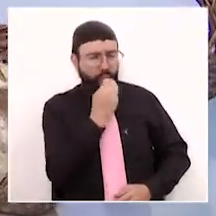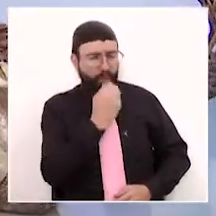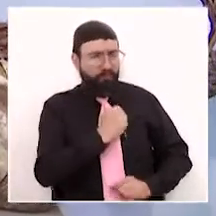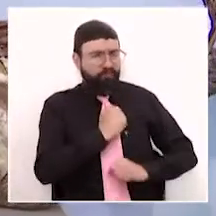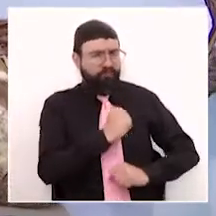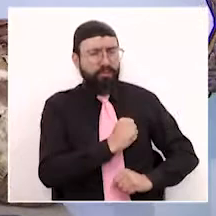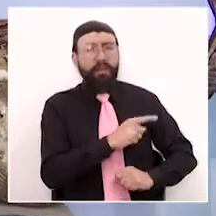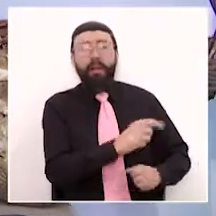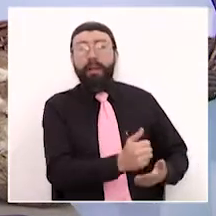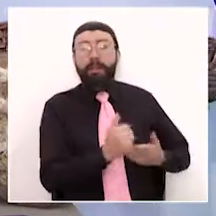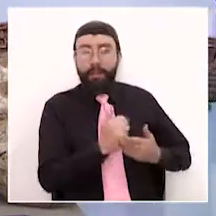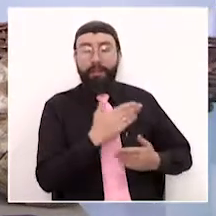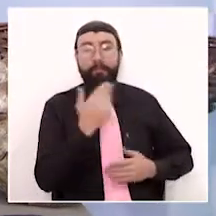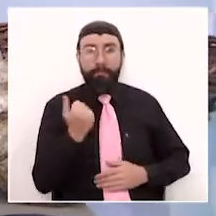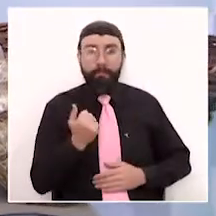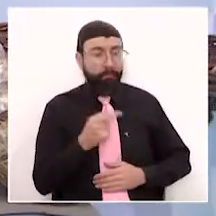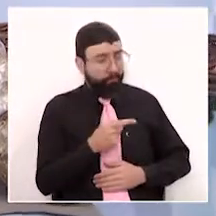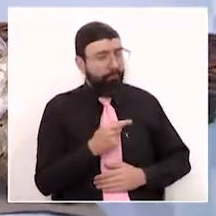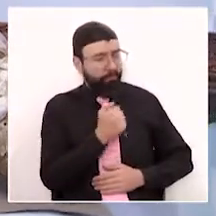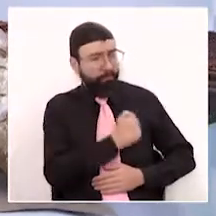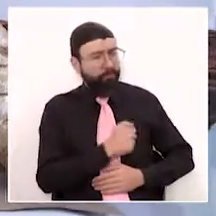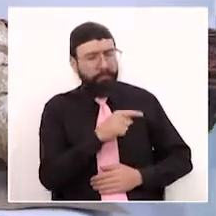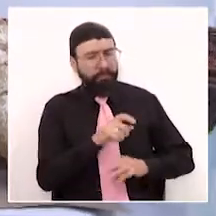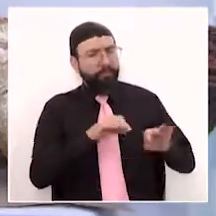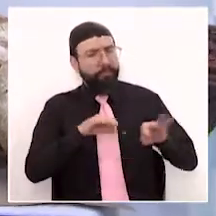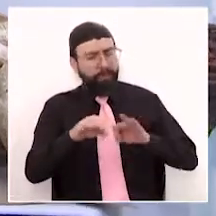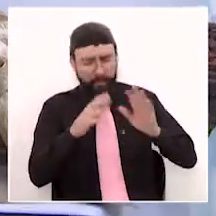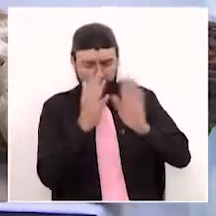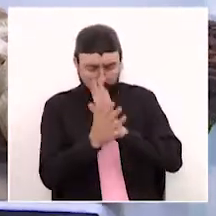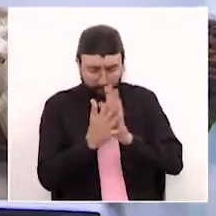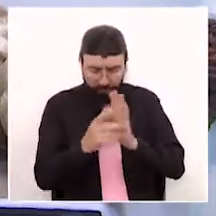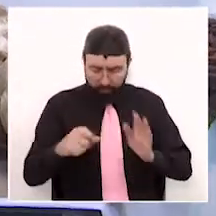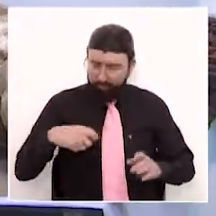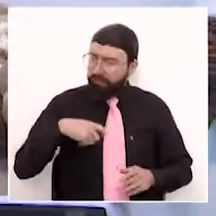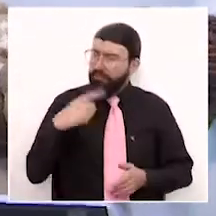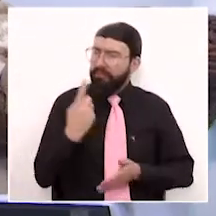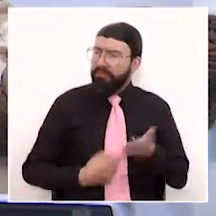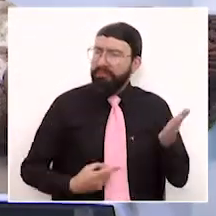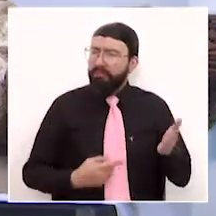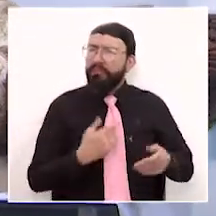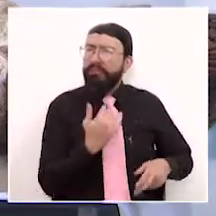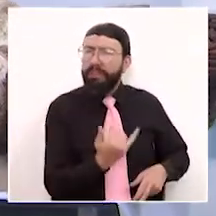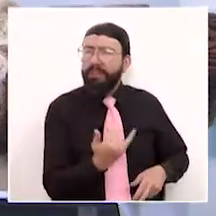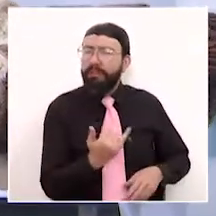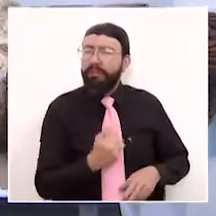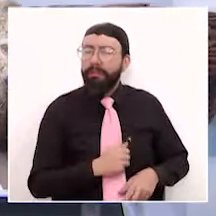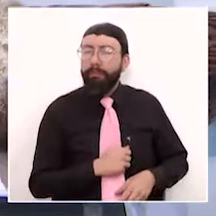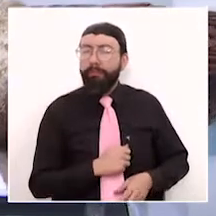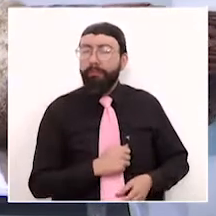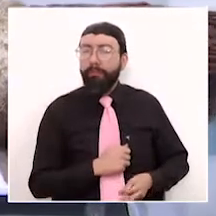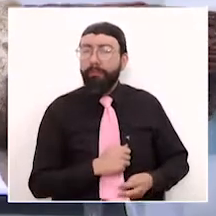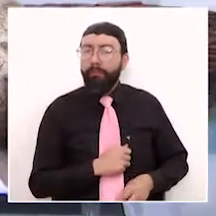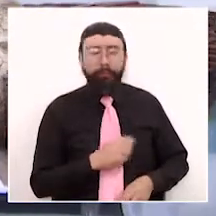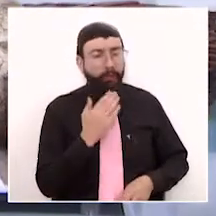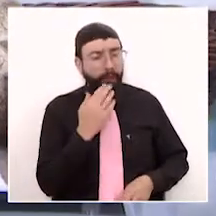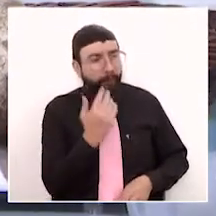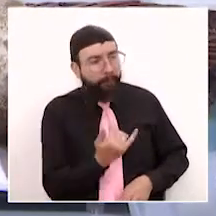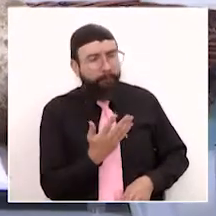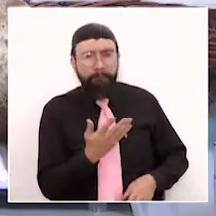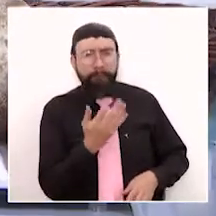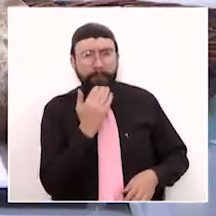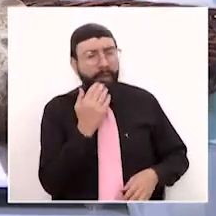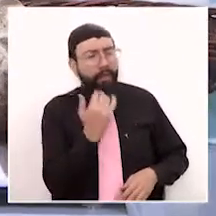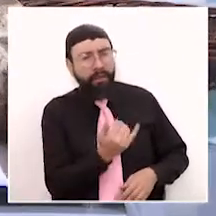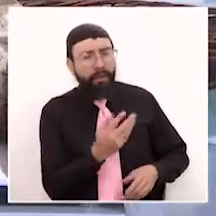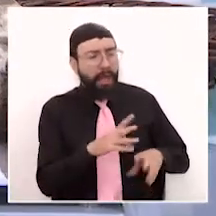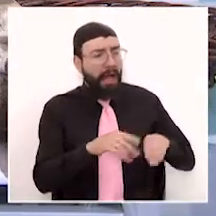queremos contarle a las personas, Manu, todo lo que tenemos acá. Vemos aquí una cantidad de harinas, de panes, de masas,